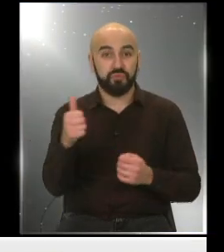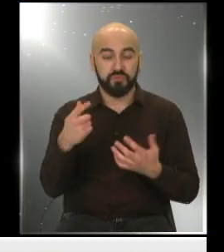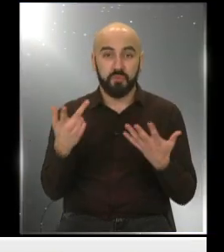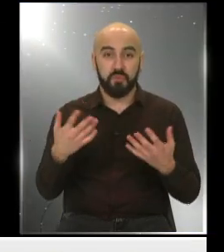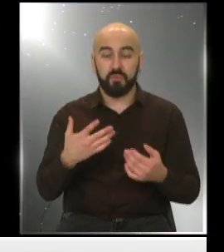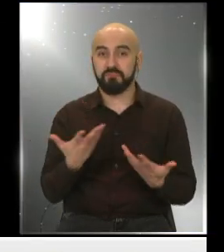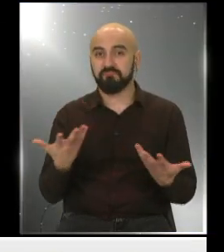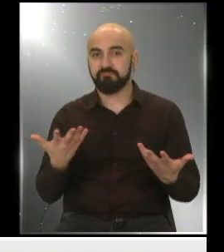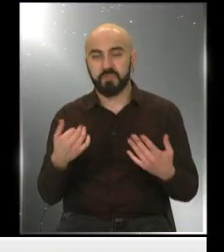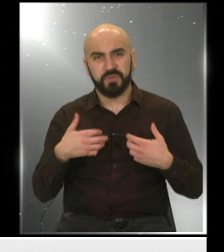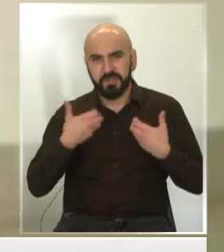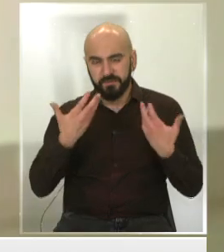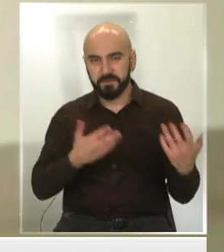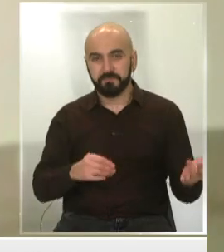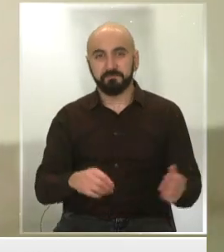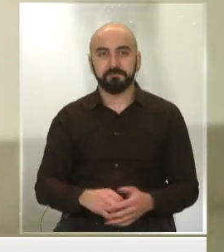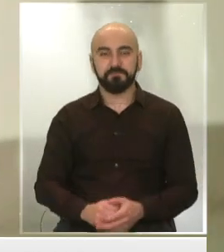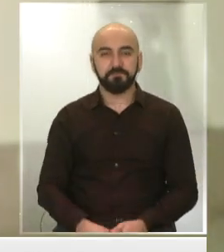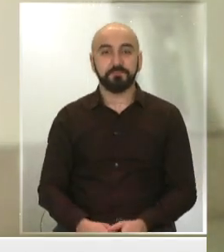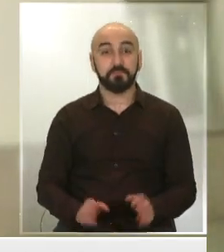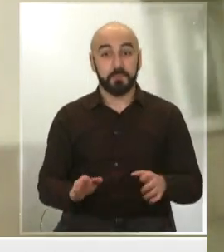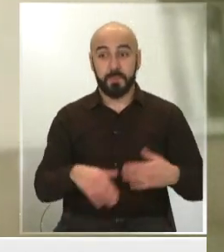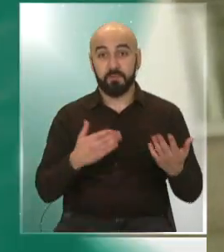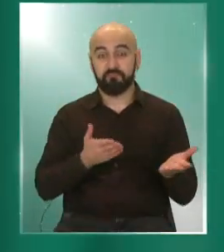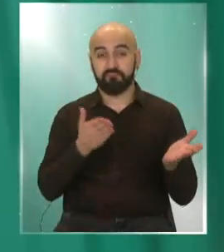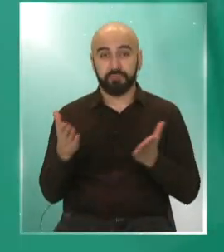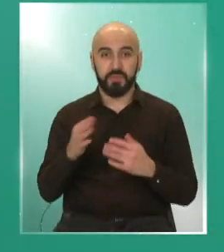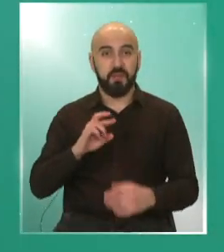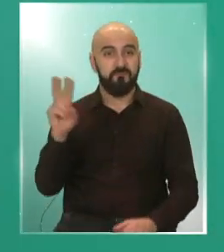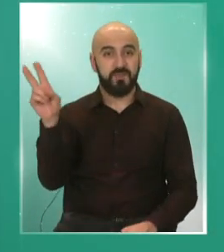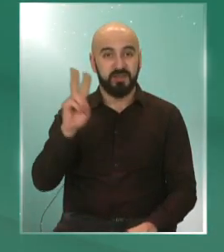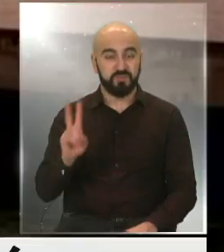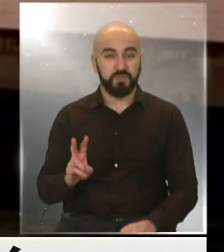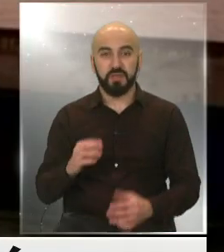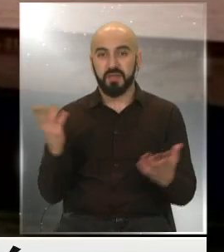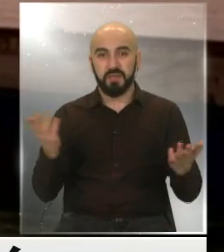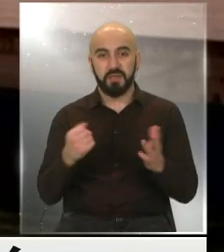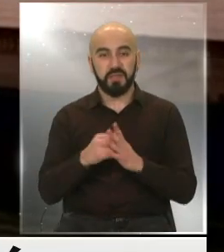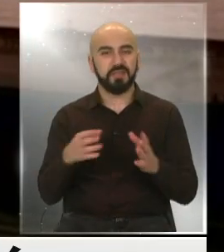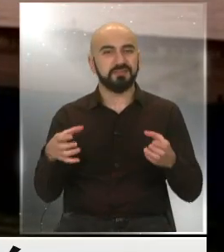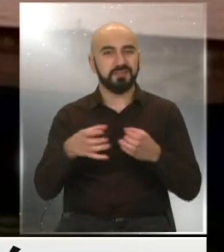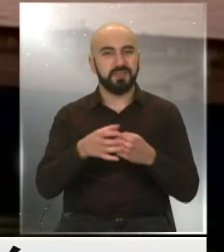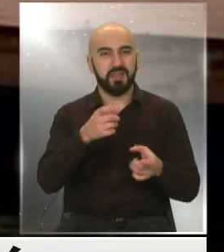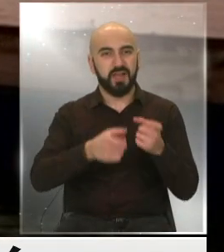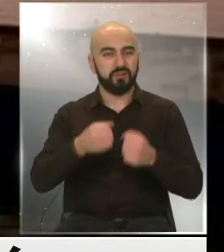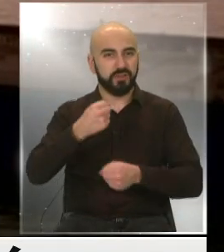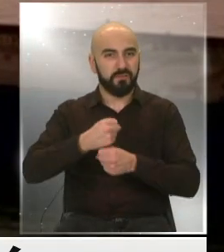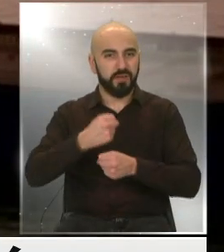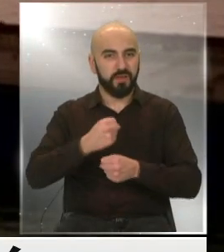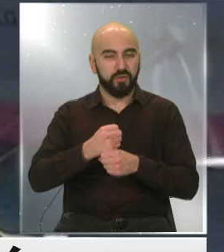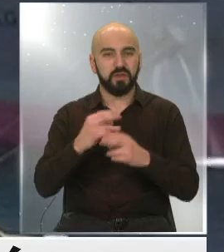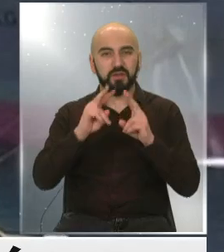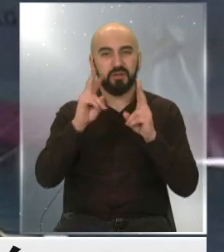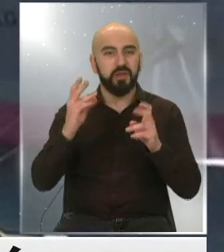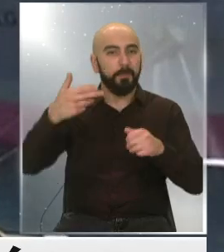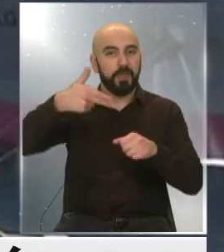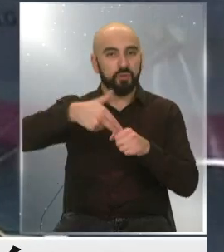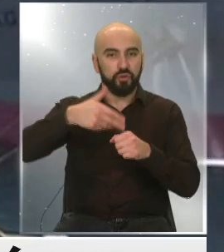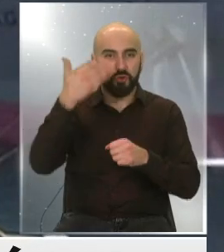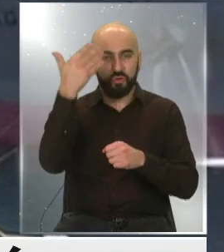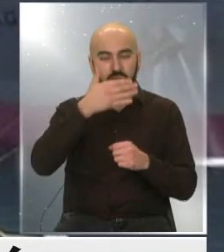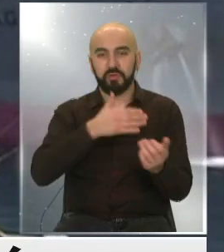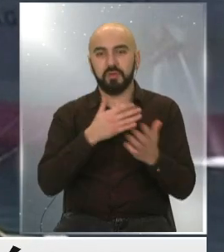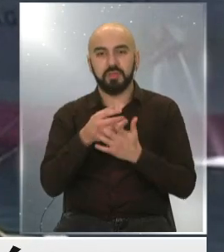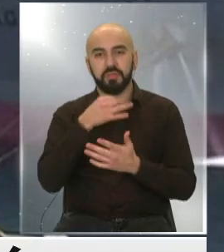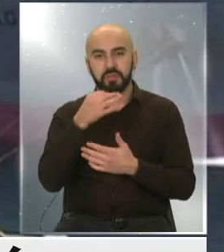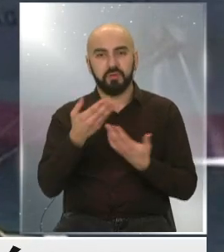mundo. Tremendo. ¿Y qué está pasando en Venezuela? El Sindicato de Trabajadores Petroleros señaló que dentro de los